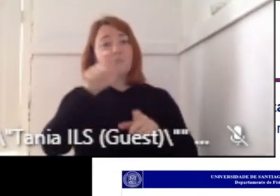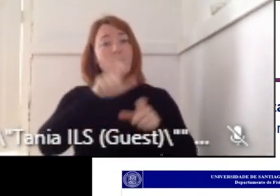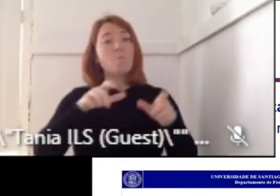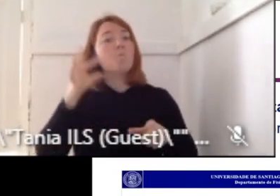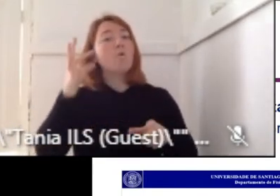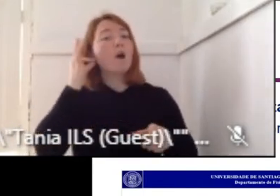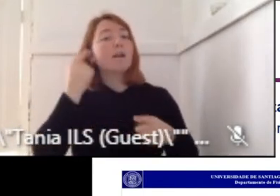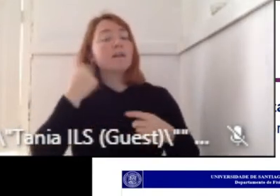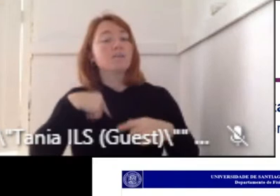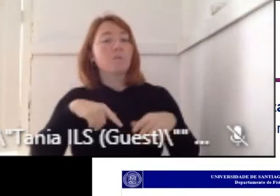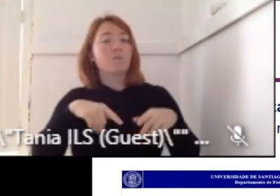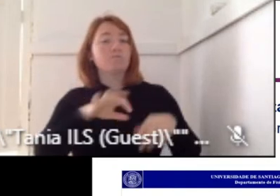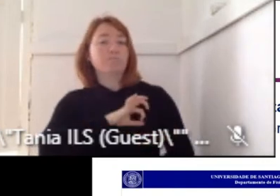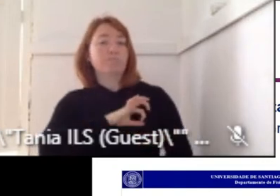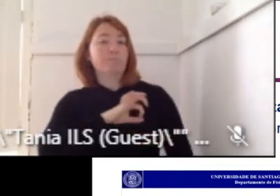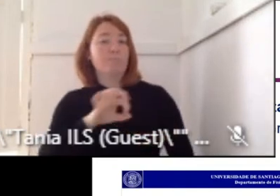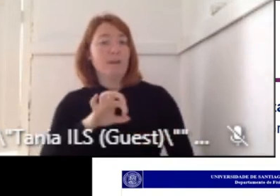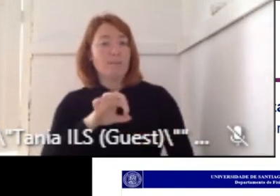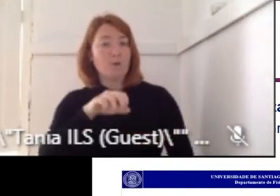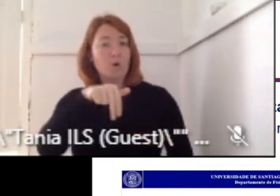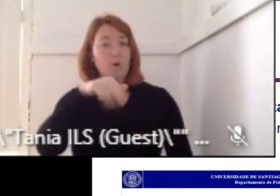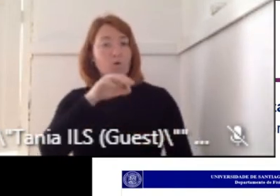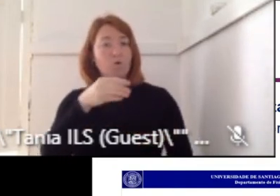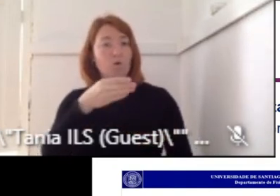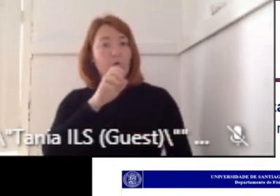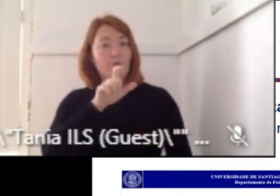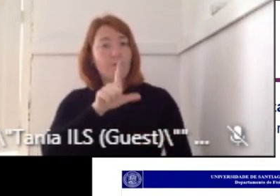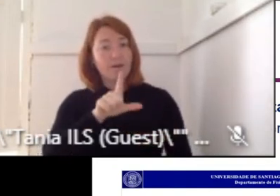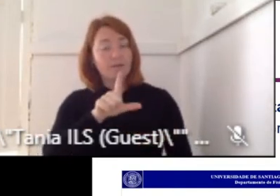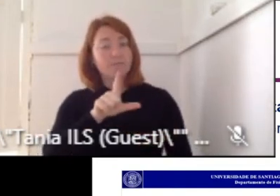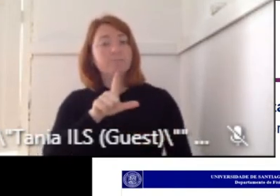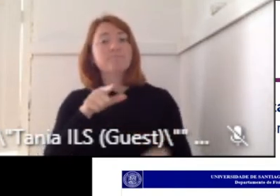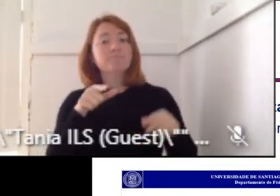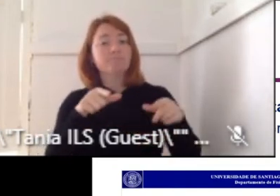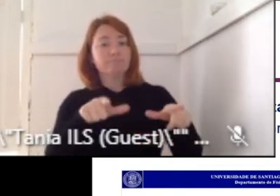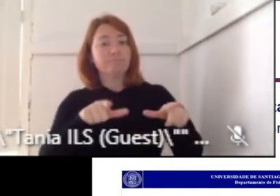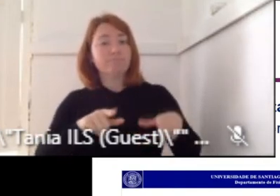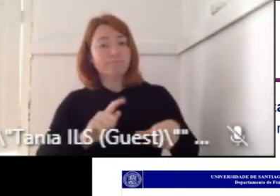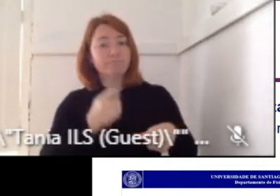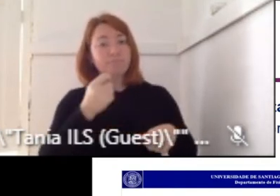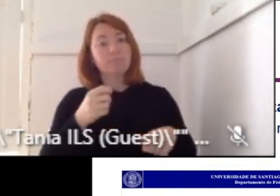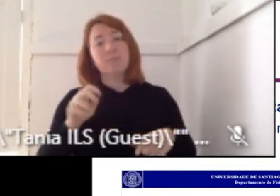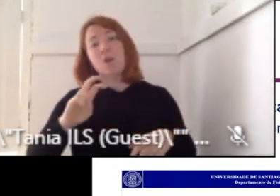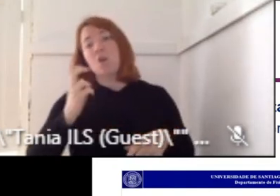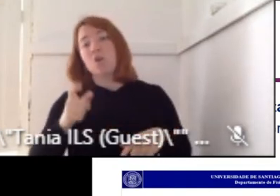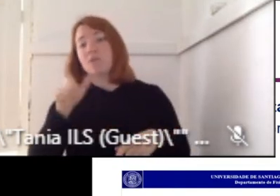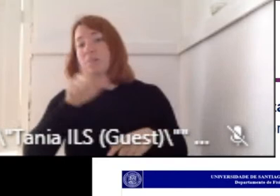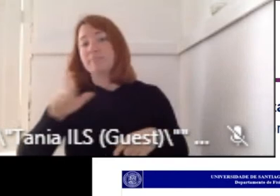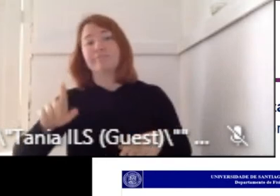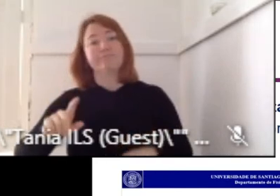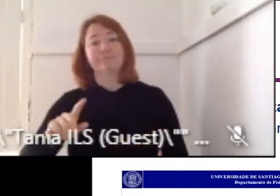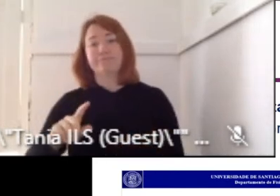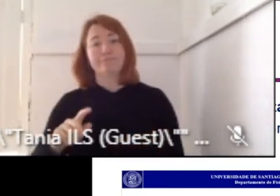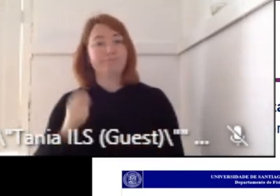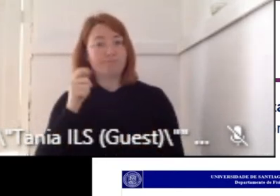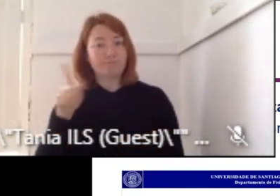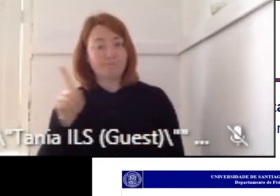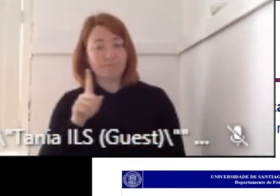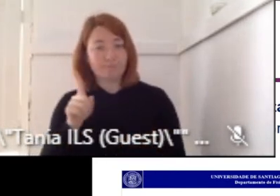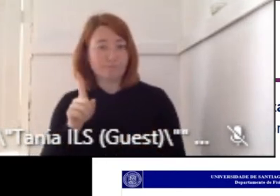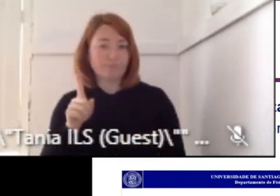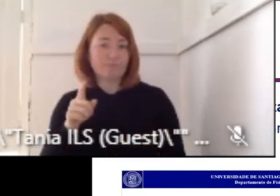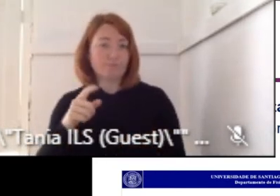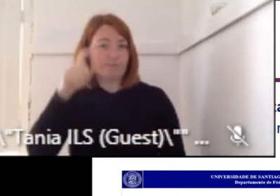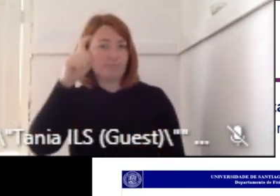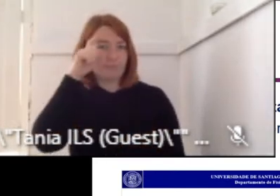y aquellas que injustamente no lo han conseguido, como Liz Maynard, Chin-Shin Hu, Jocelyn